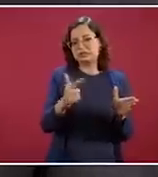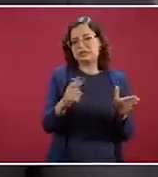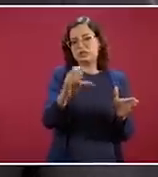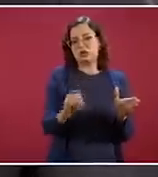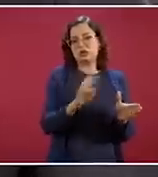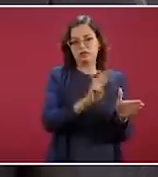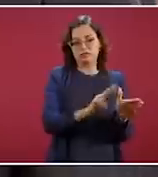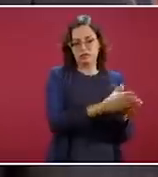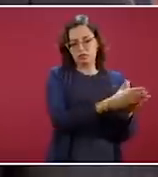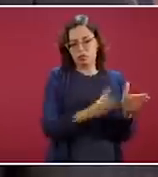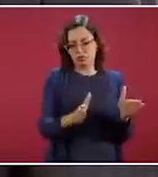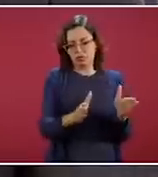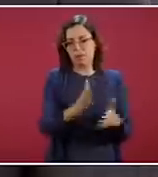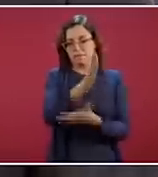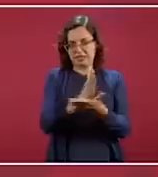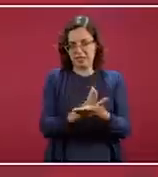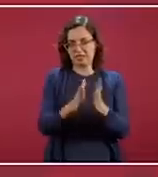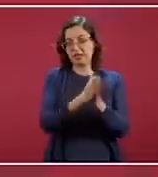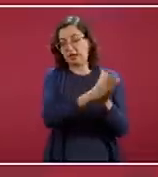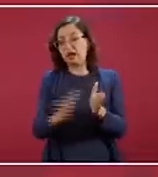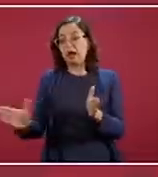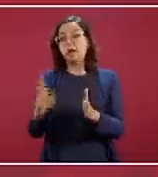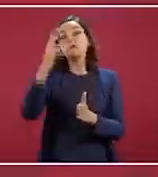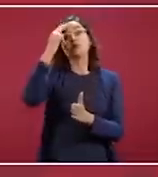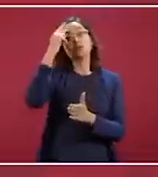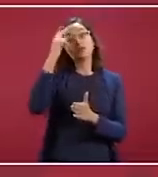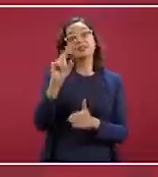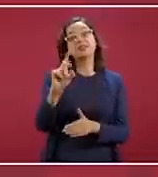y Porfirio Díaz, 34 años.